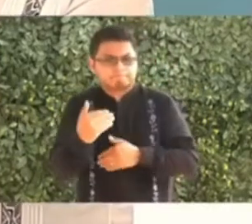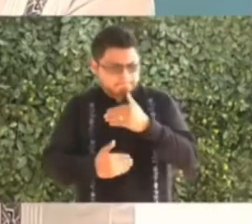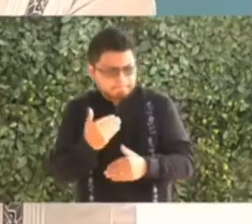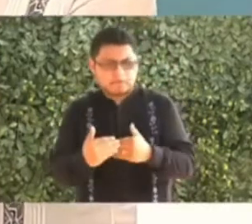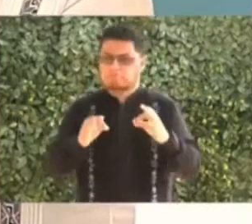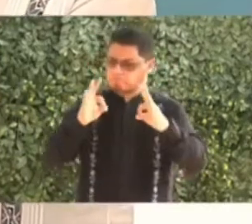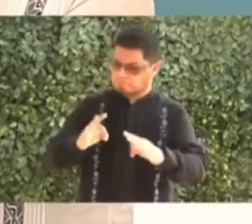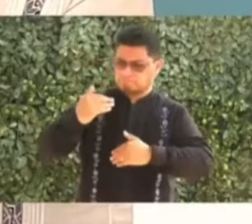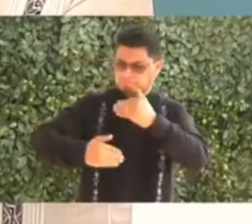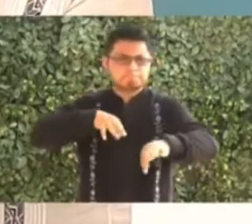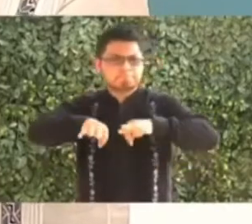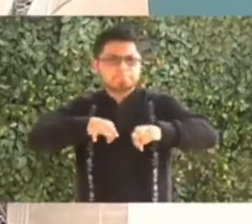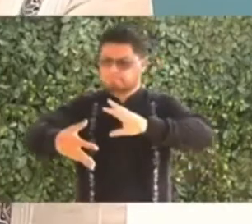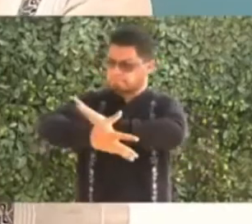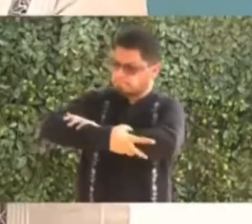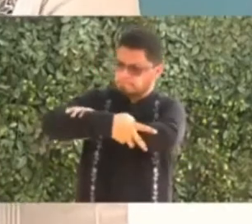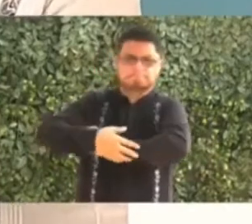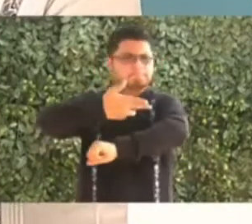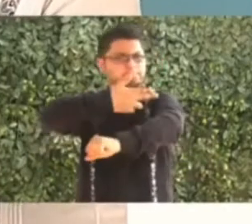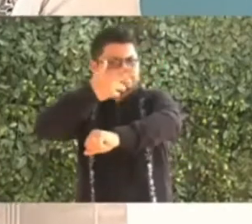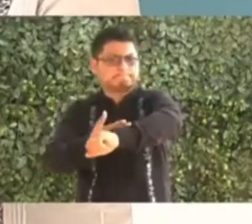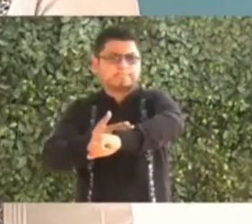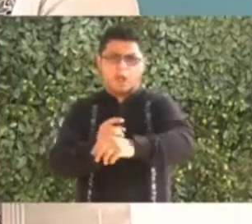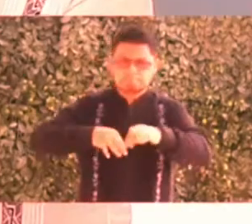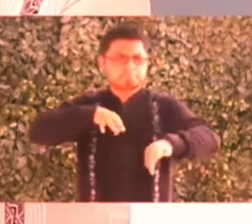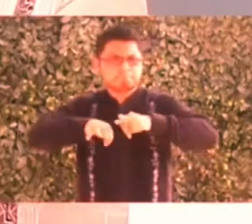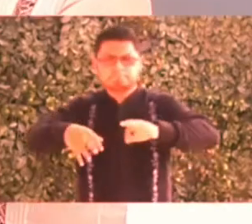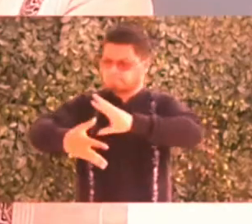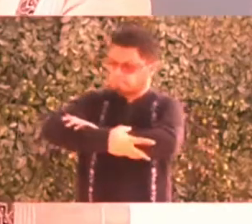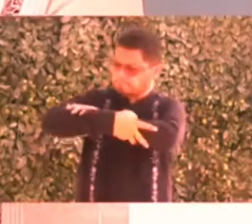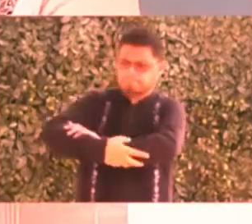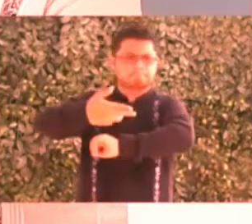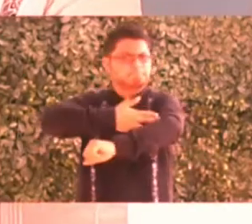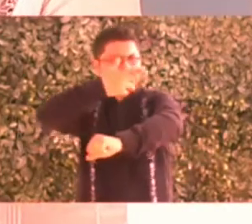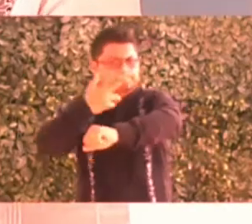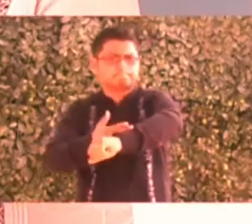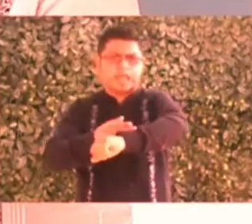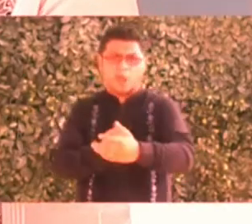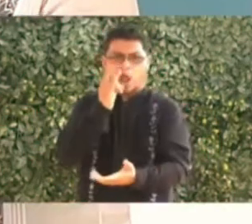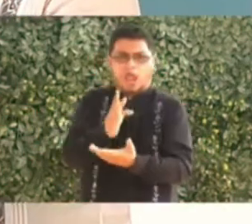mira, se requiere grandeza, no solo ser hombre de Estado,